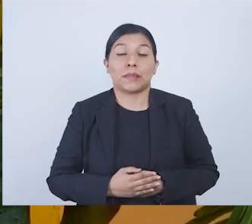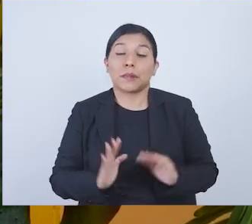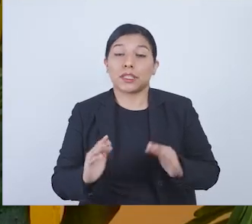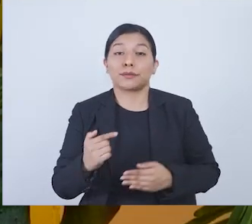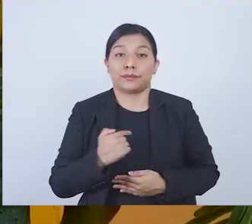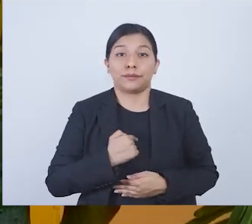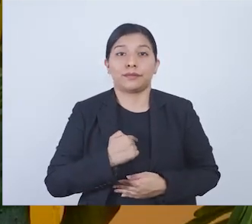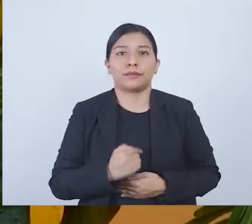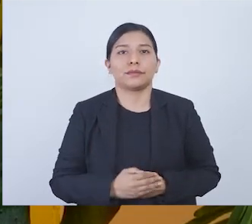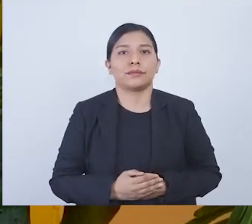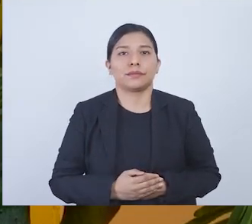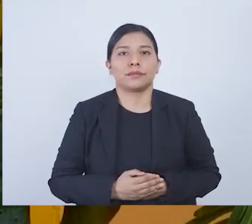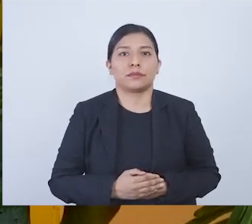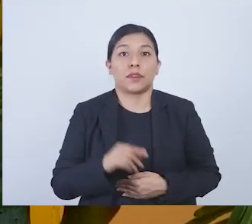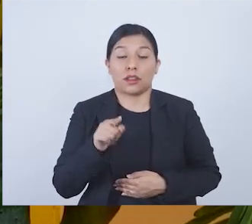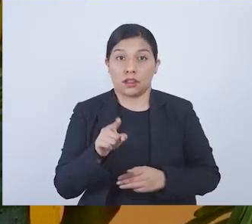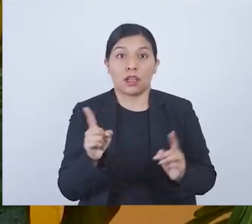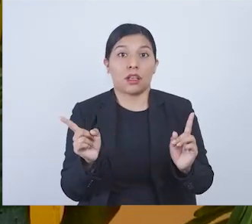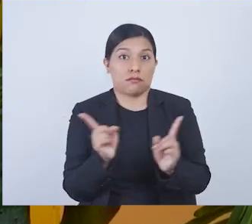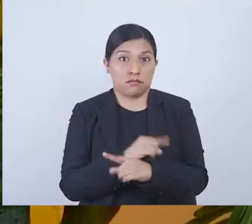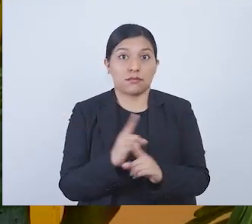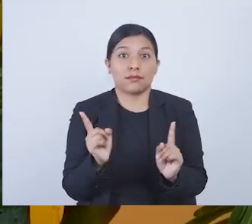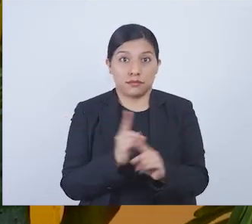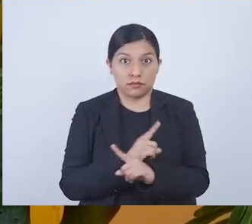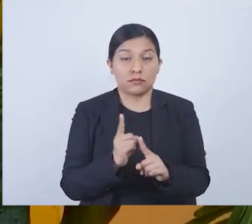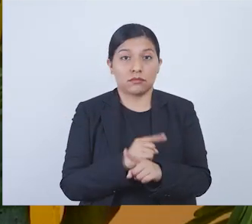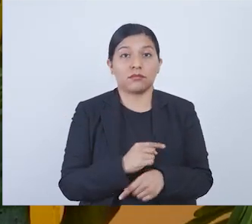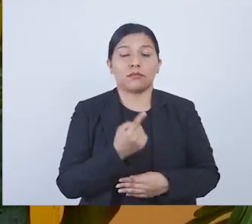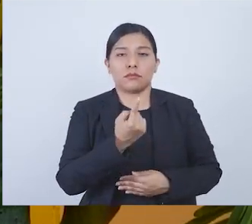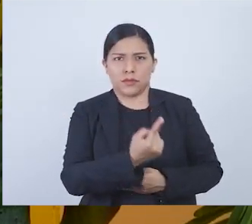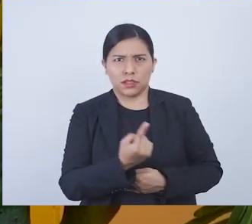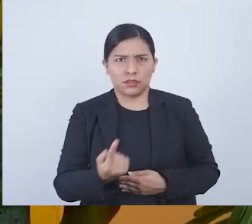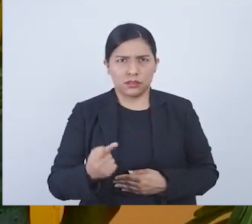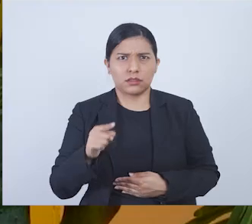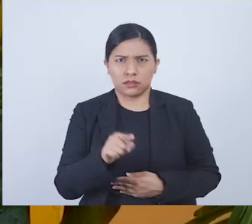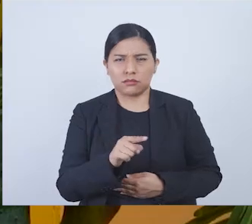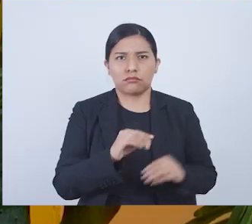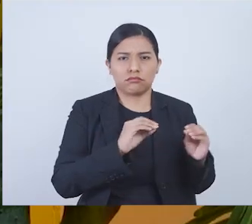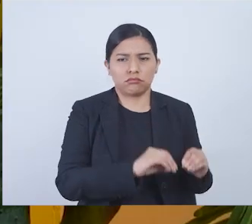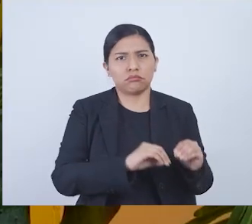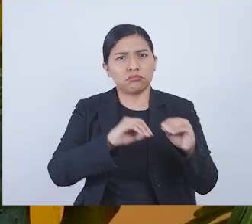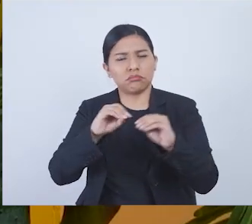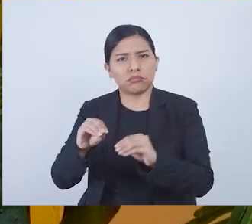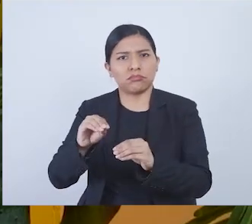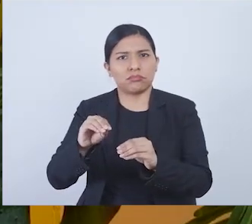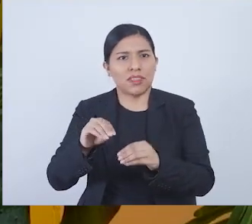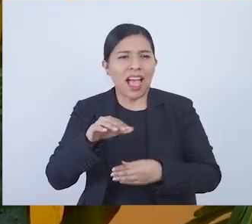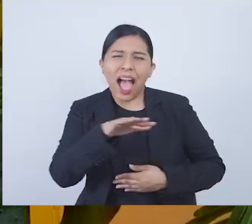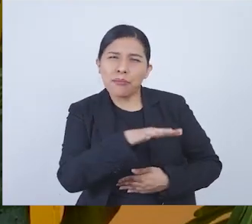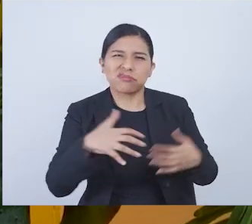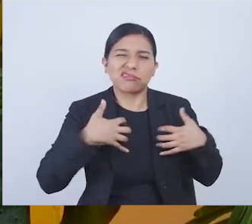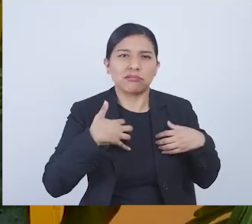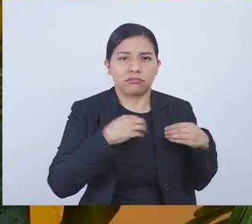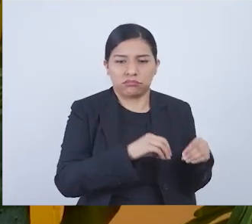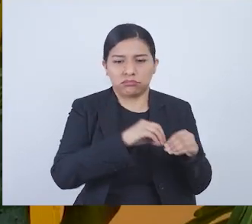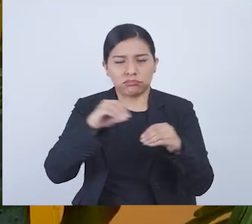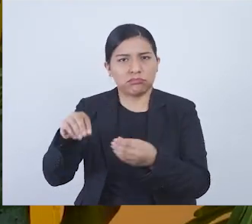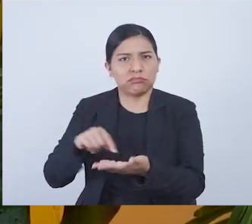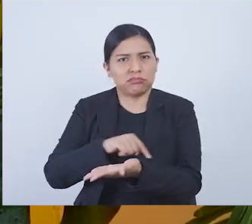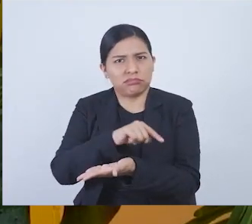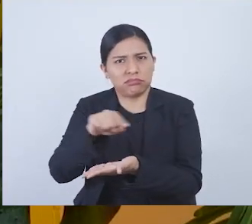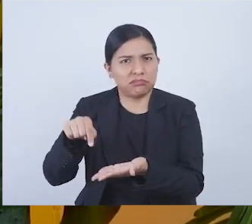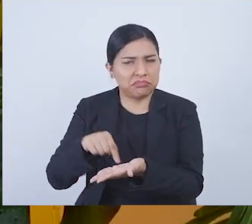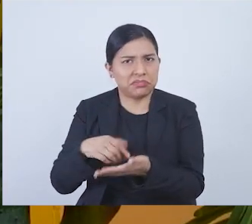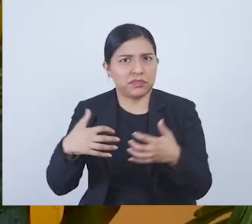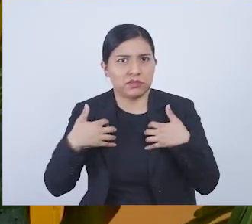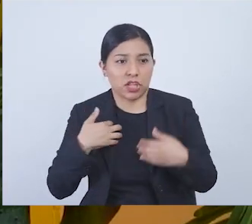referir a los cambios que hubo, que las personas del campo migran a la ciudad y dejan de comer lo que comían en el campo y